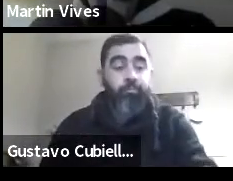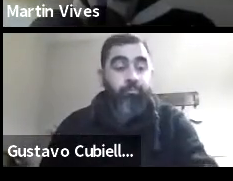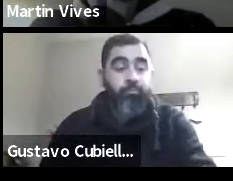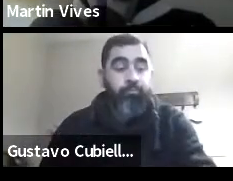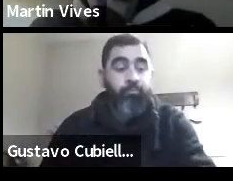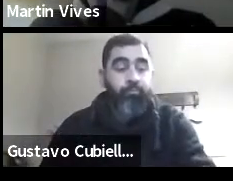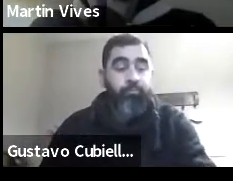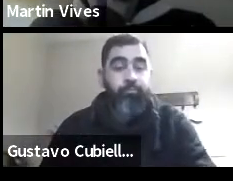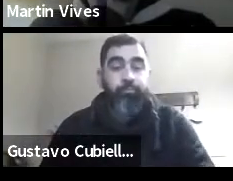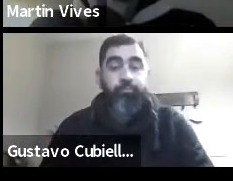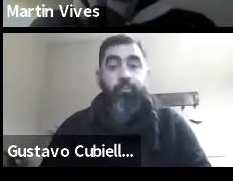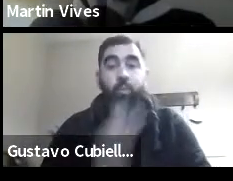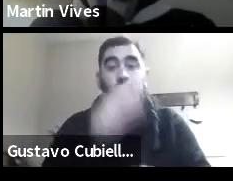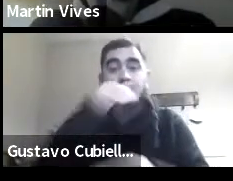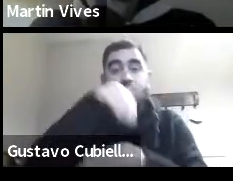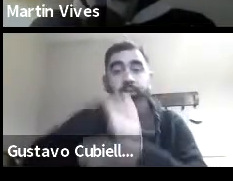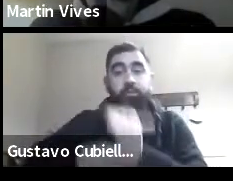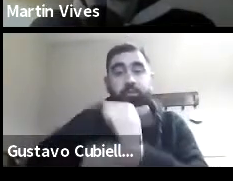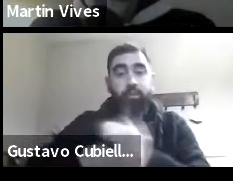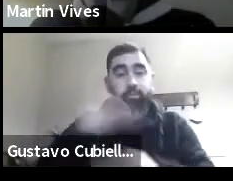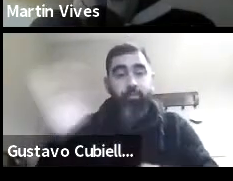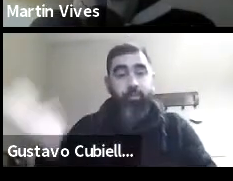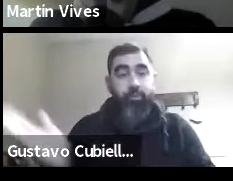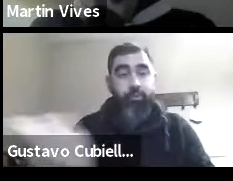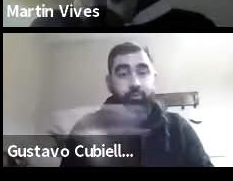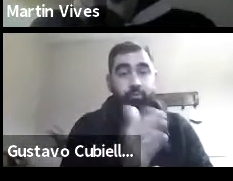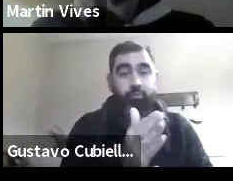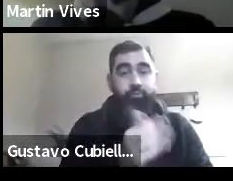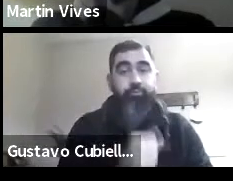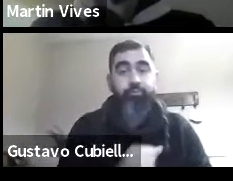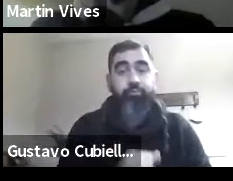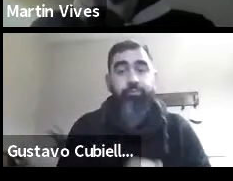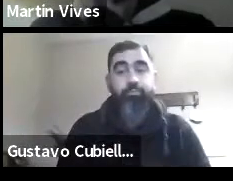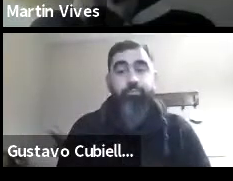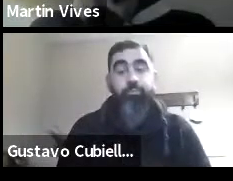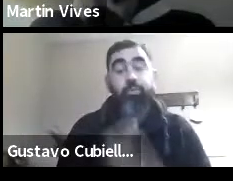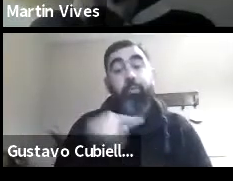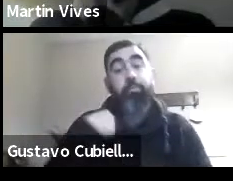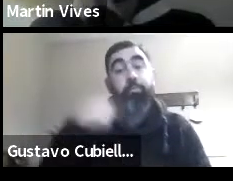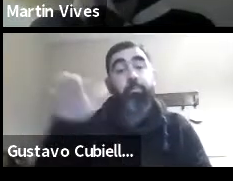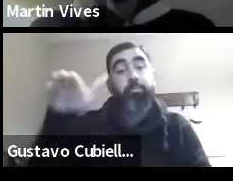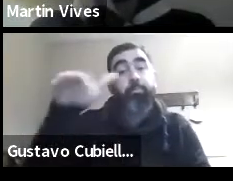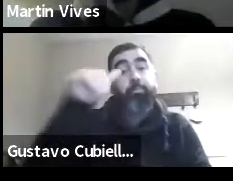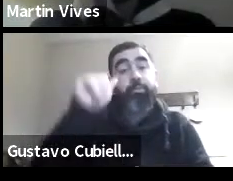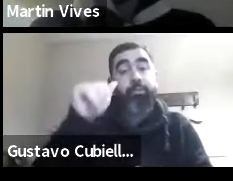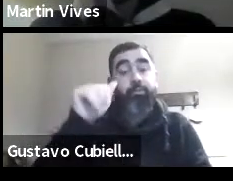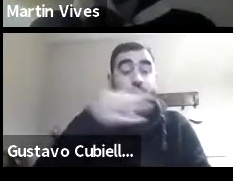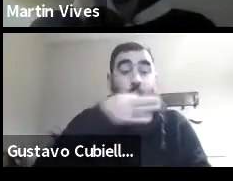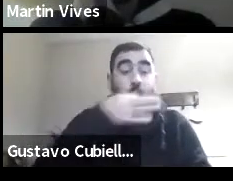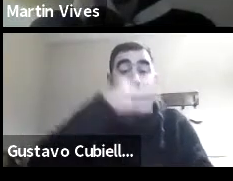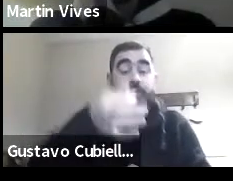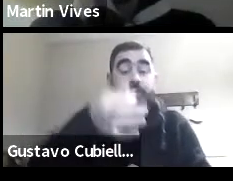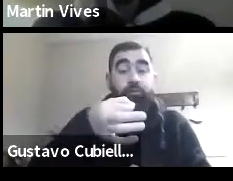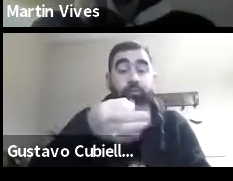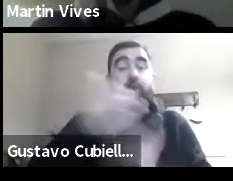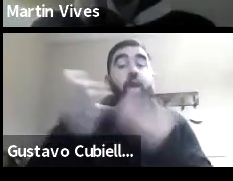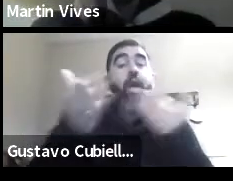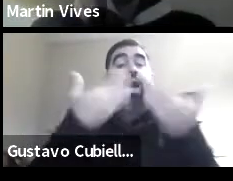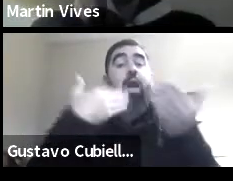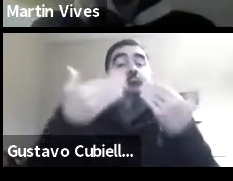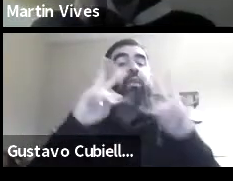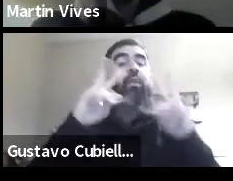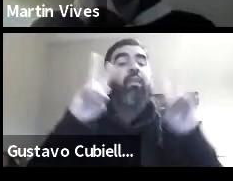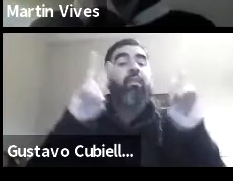Bueno, buenas tardes a todas y a todos. Bueno, me convocaron, como bien se dijo, para hablar de la